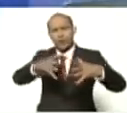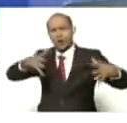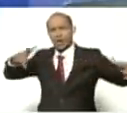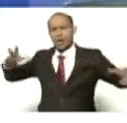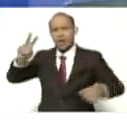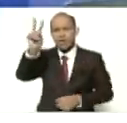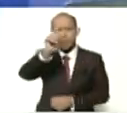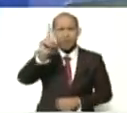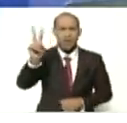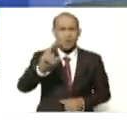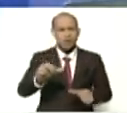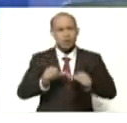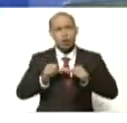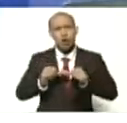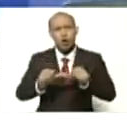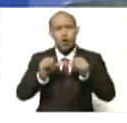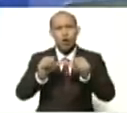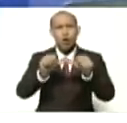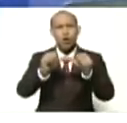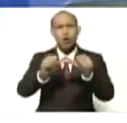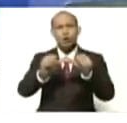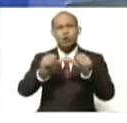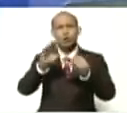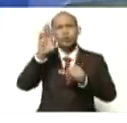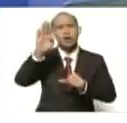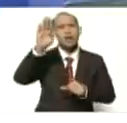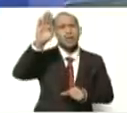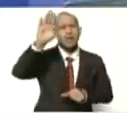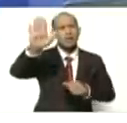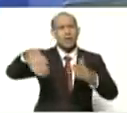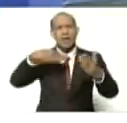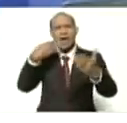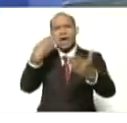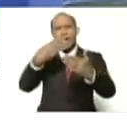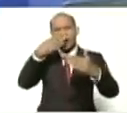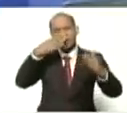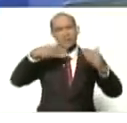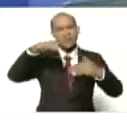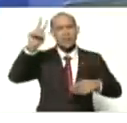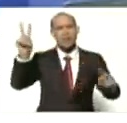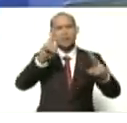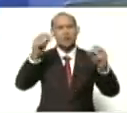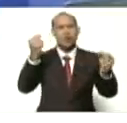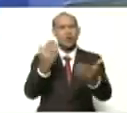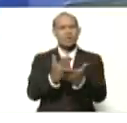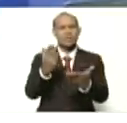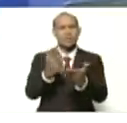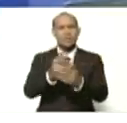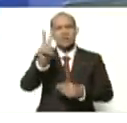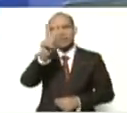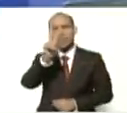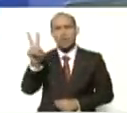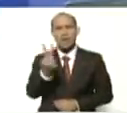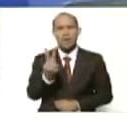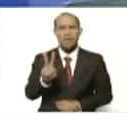venezuela sigamos adelante hasta la victoria siempre venezuela